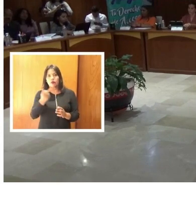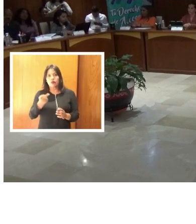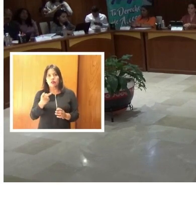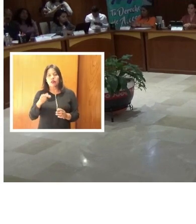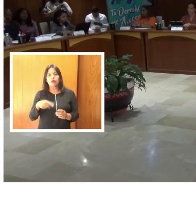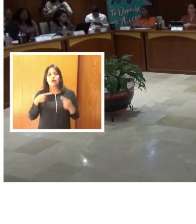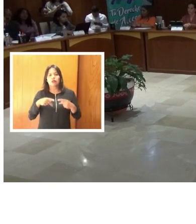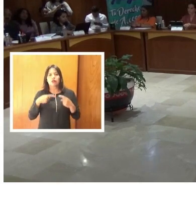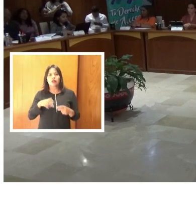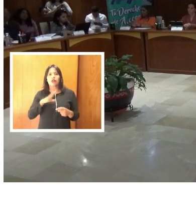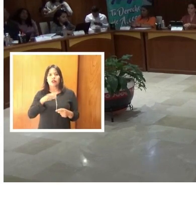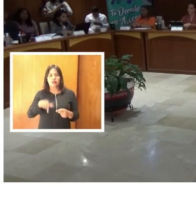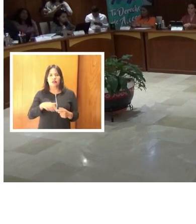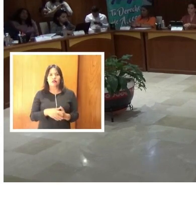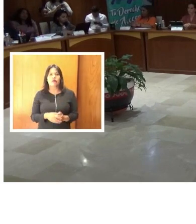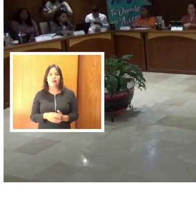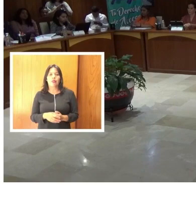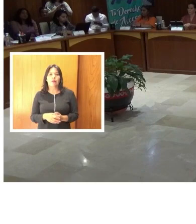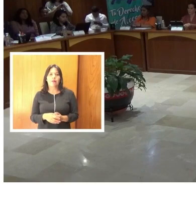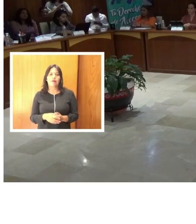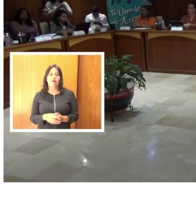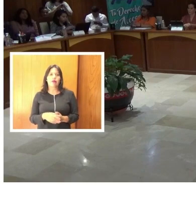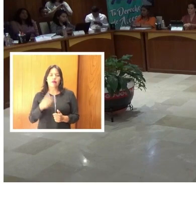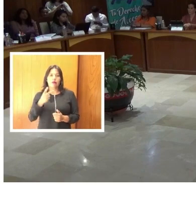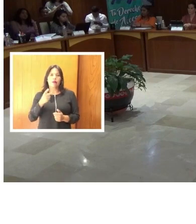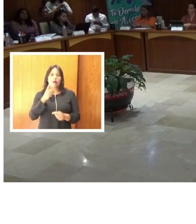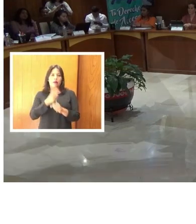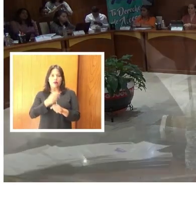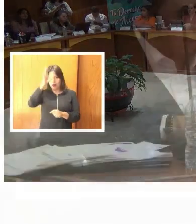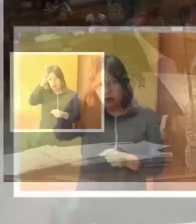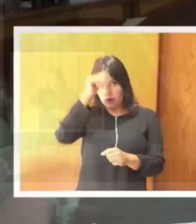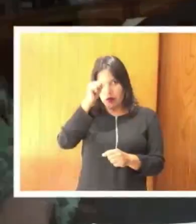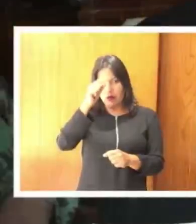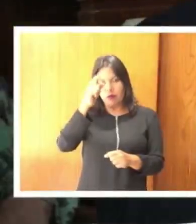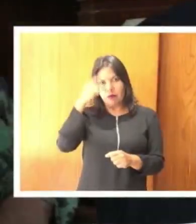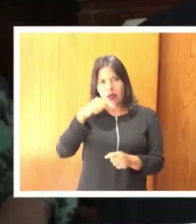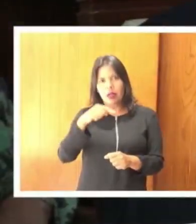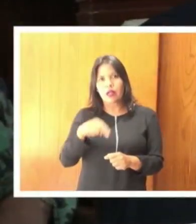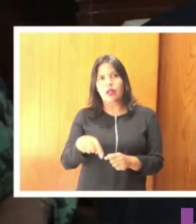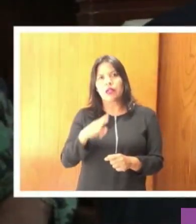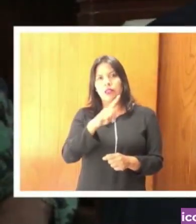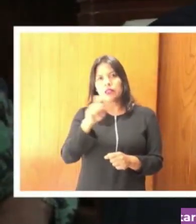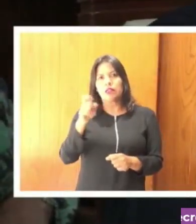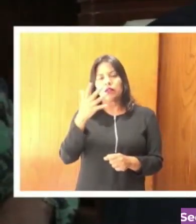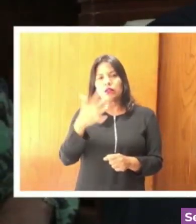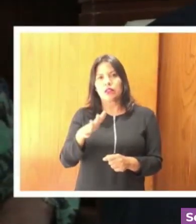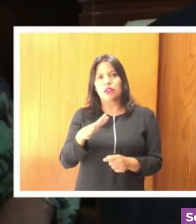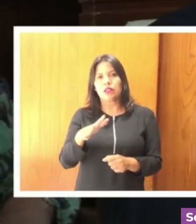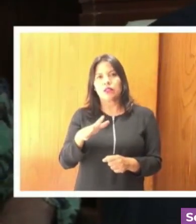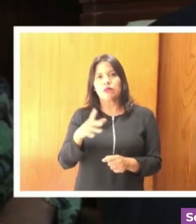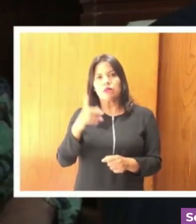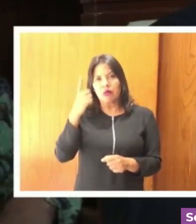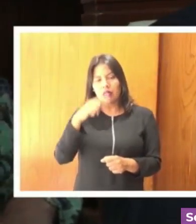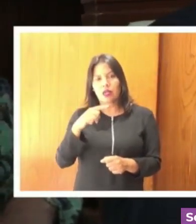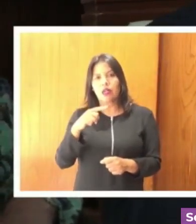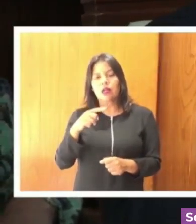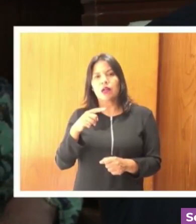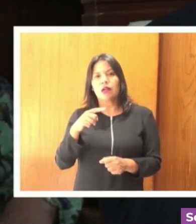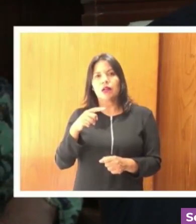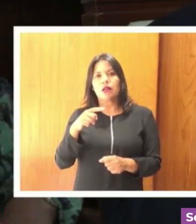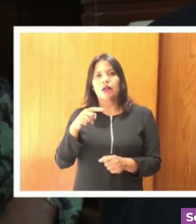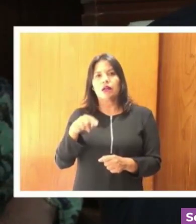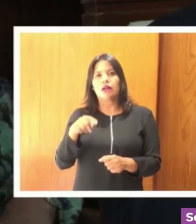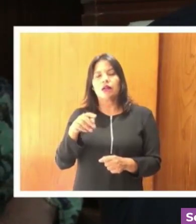sujetos obligados. Por lo que hace el primer acuerdo, es el relativo a la imposición de 110 apercibimientos como medidas de apremio a